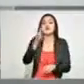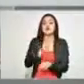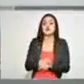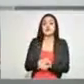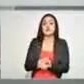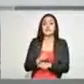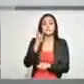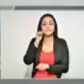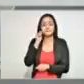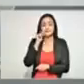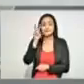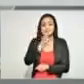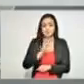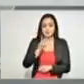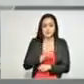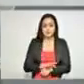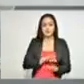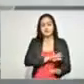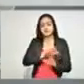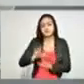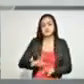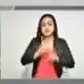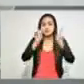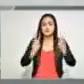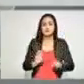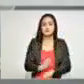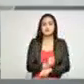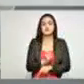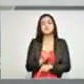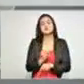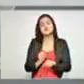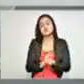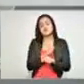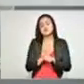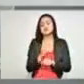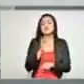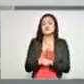de mañana viernes. Ya en tema COVID, tenemos